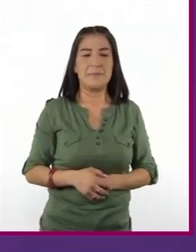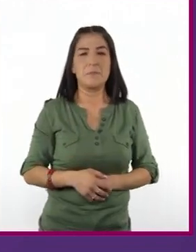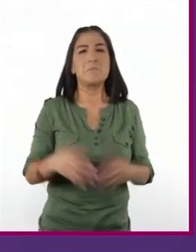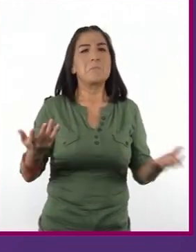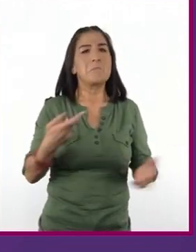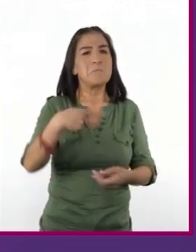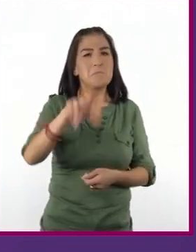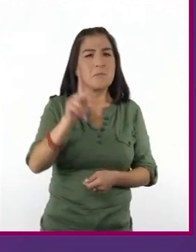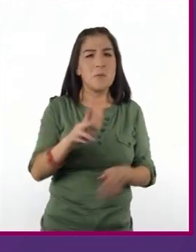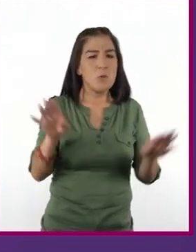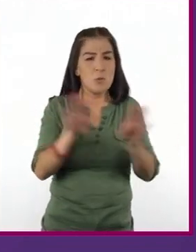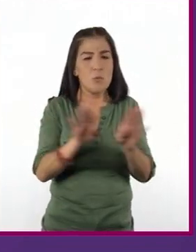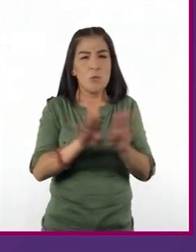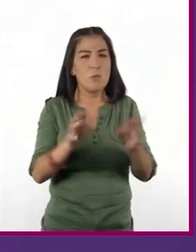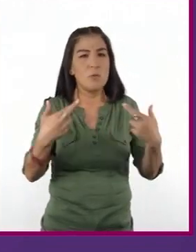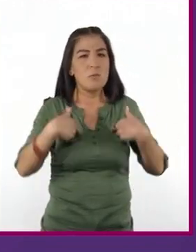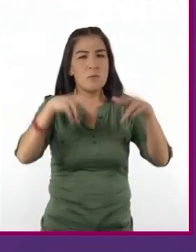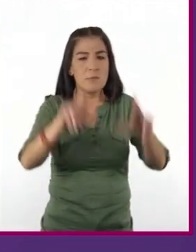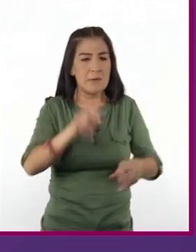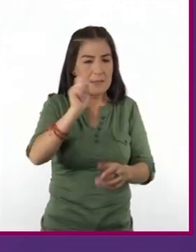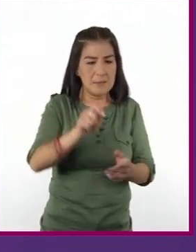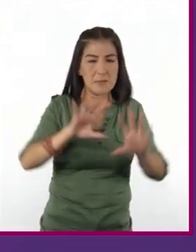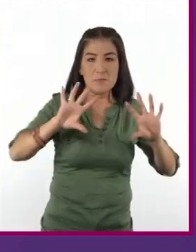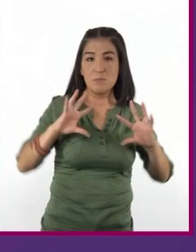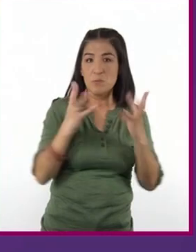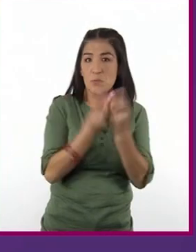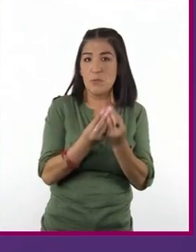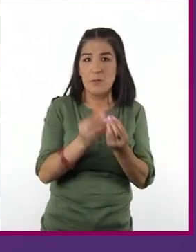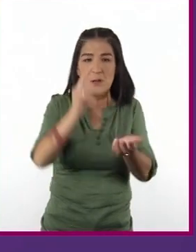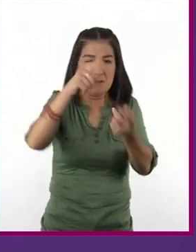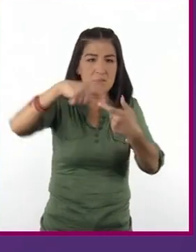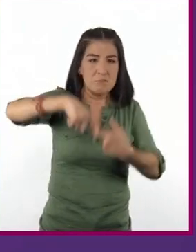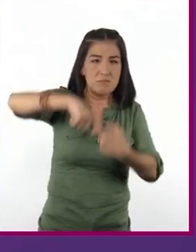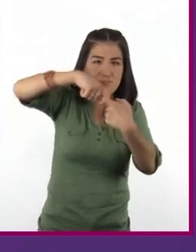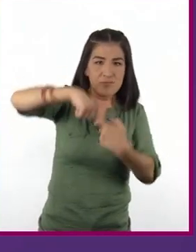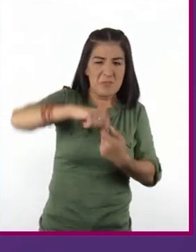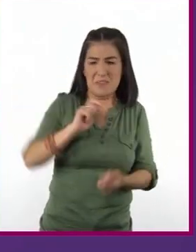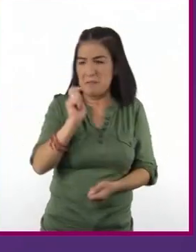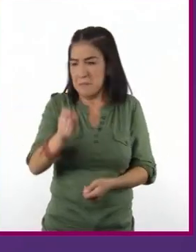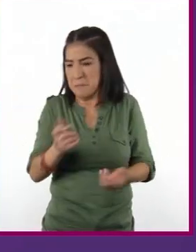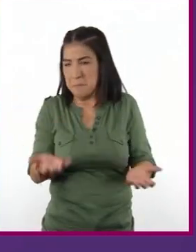Pero, ¿cómo expresar la longitud total del resorte? ¿A qué es igual?